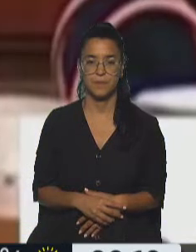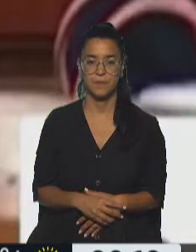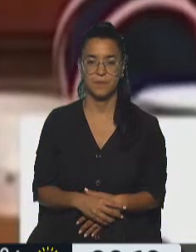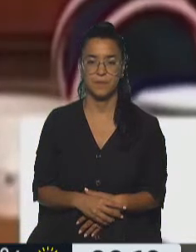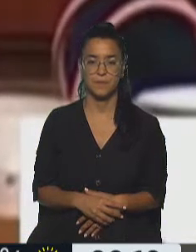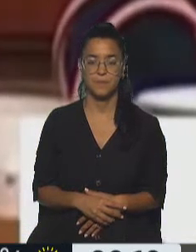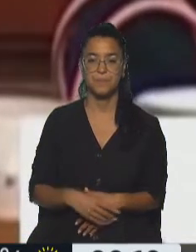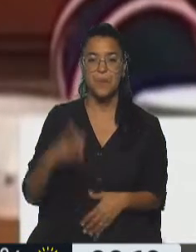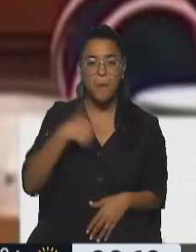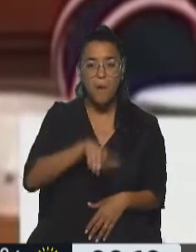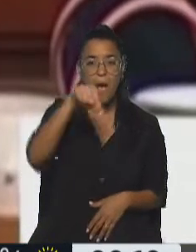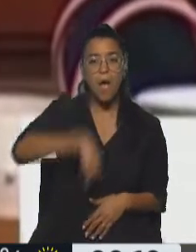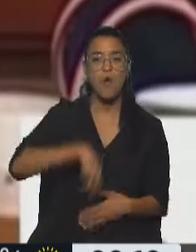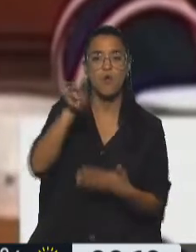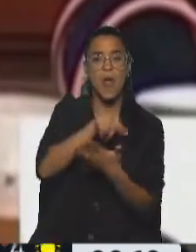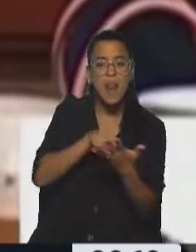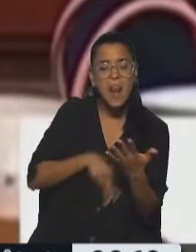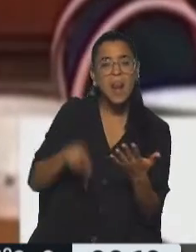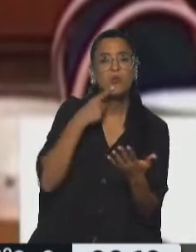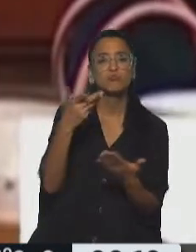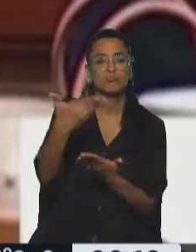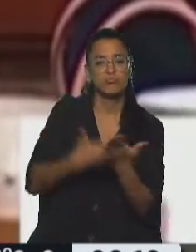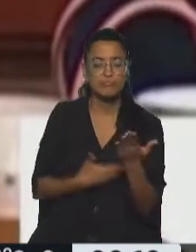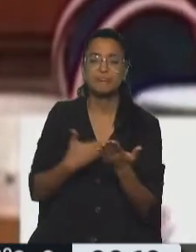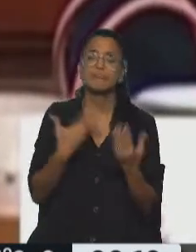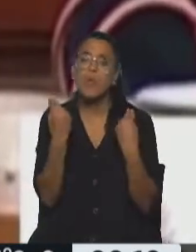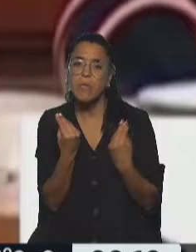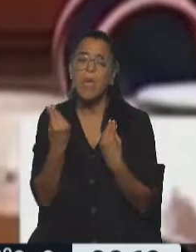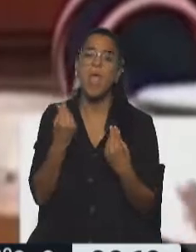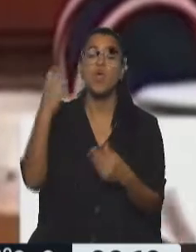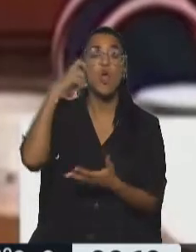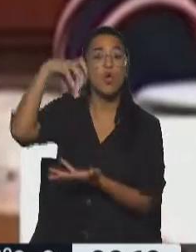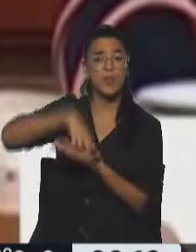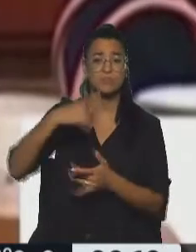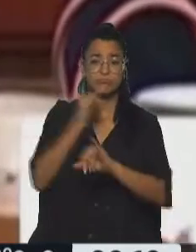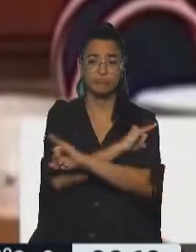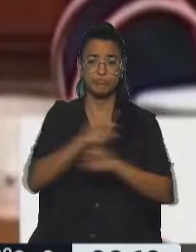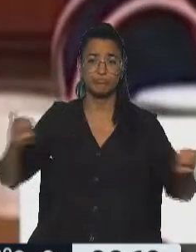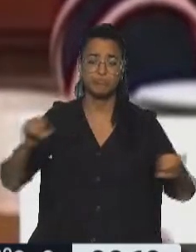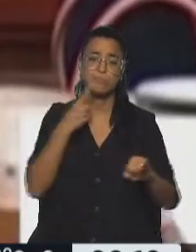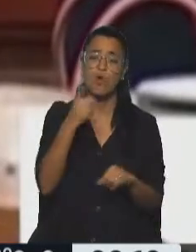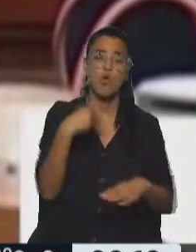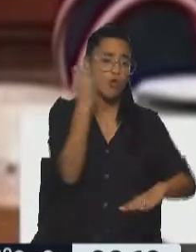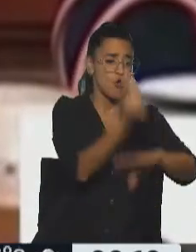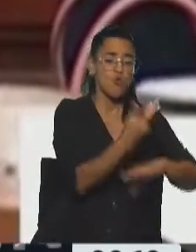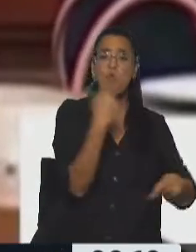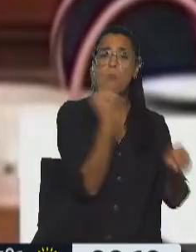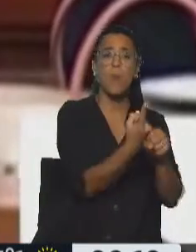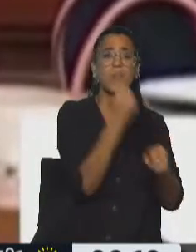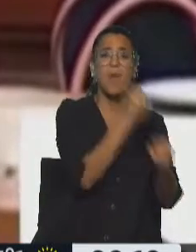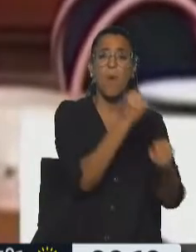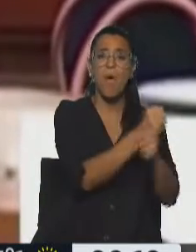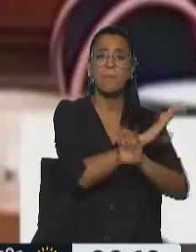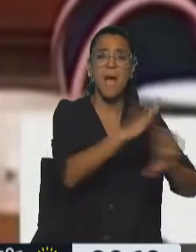Se dará lectura al proyecto de resolución del Congreso que declara la vacancia por incapacidad moral de